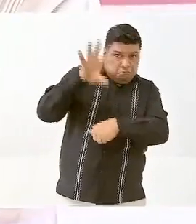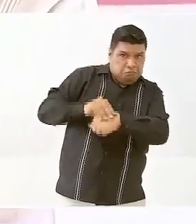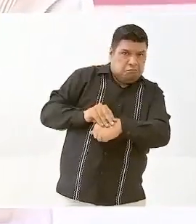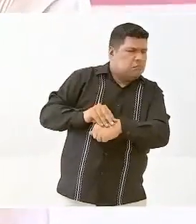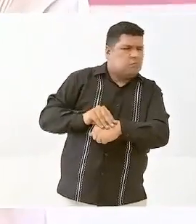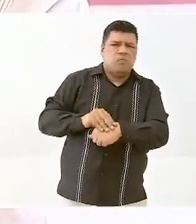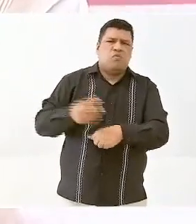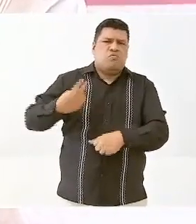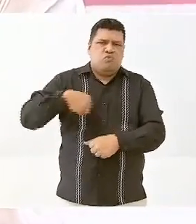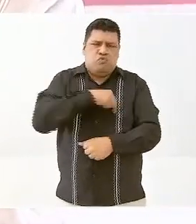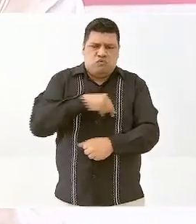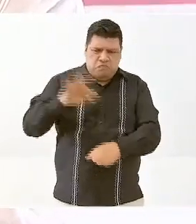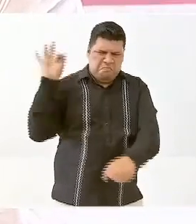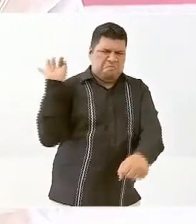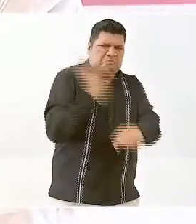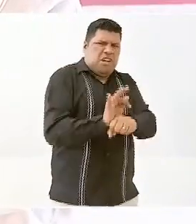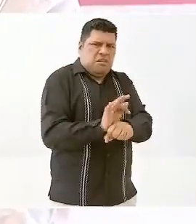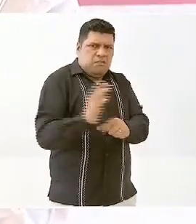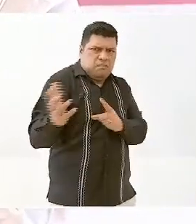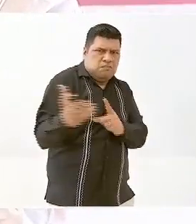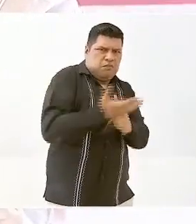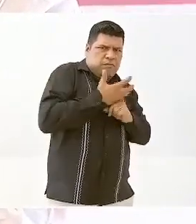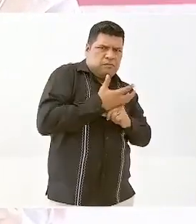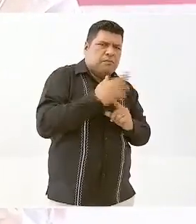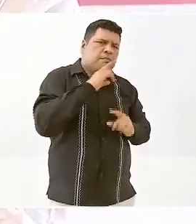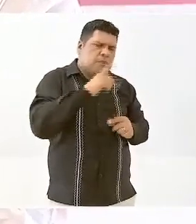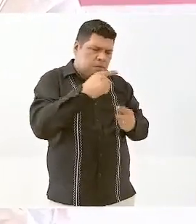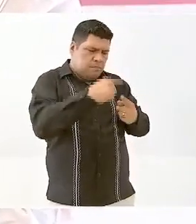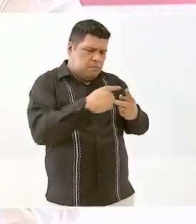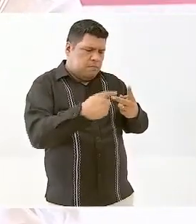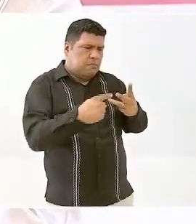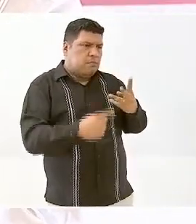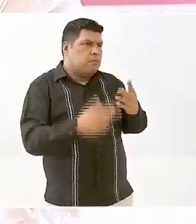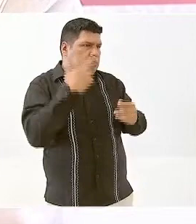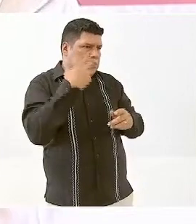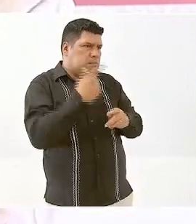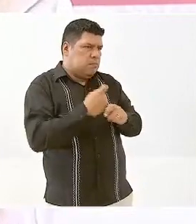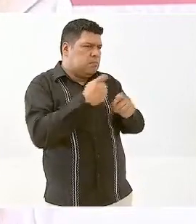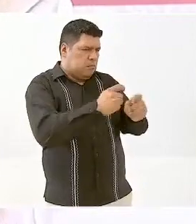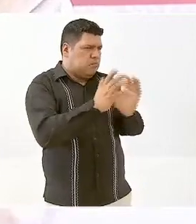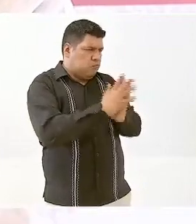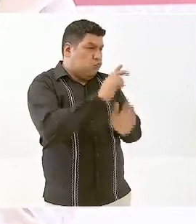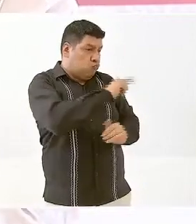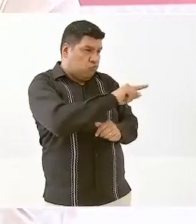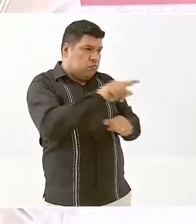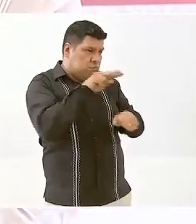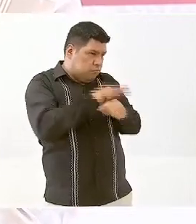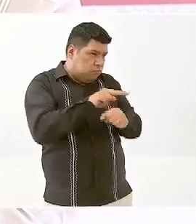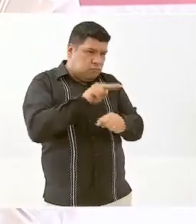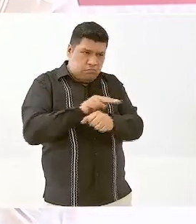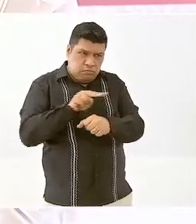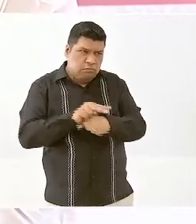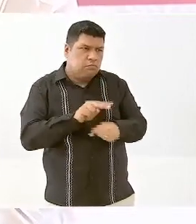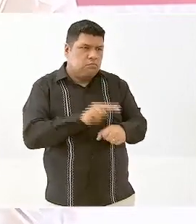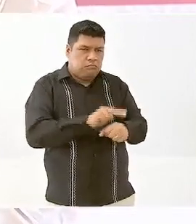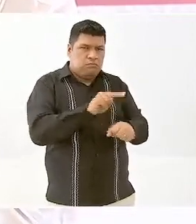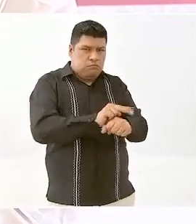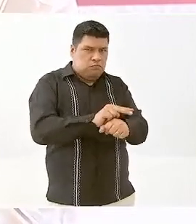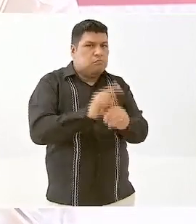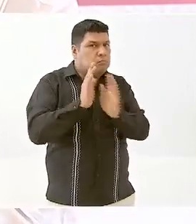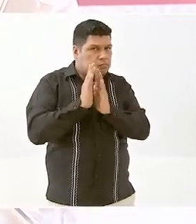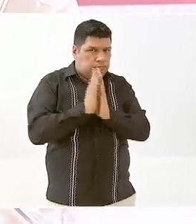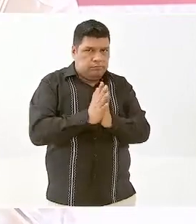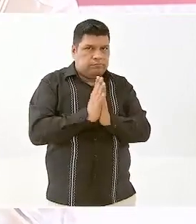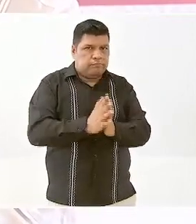tenemos que dejar en custodia esta empresa, este complejo de